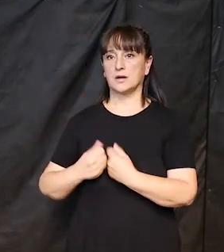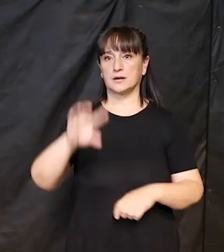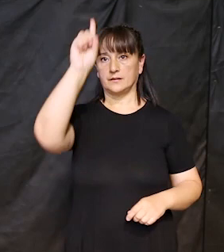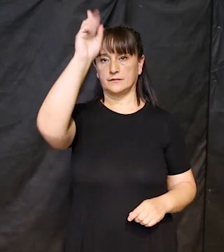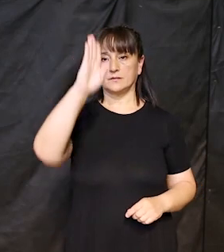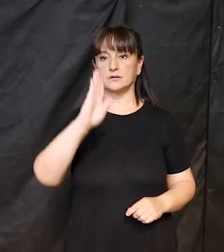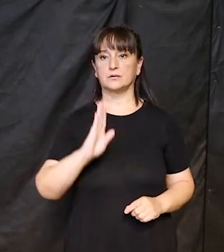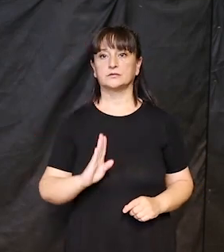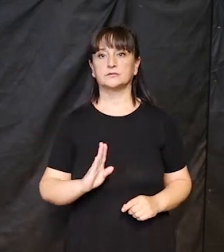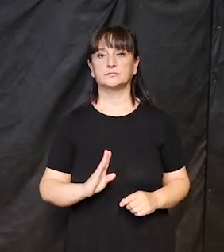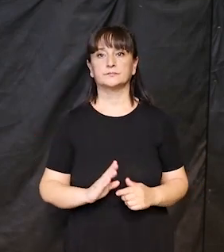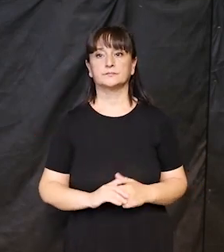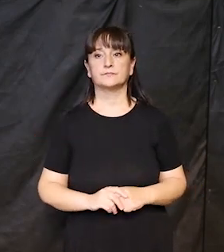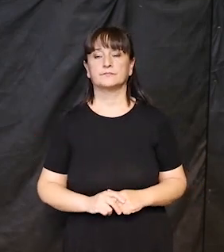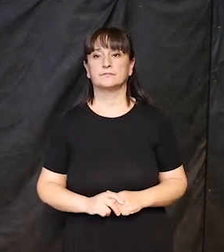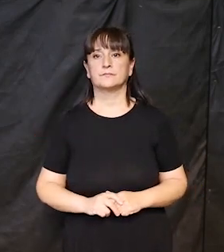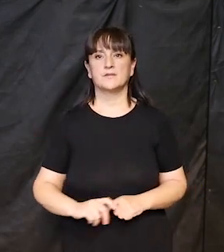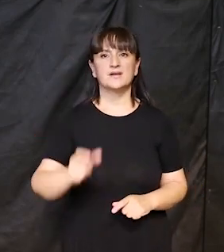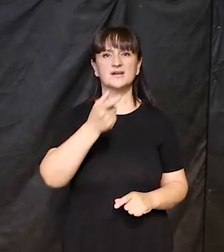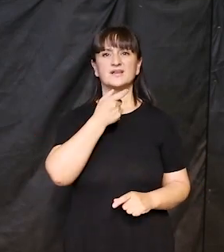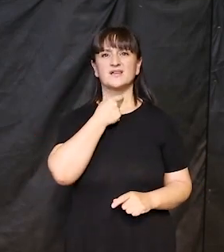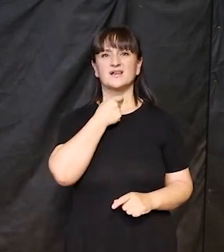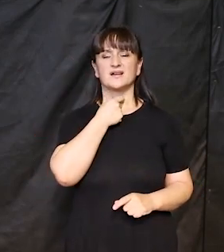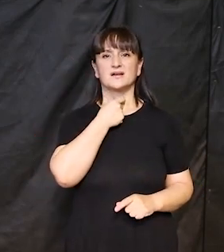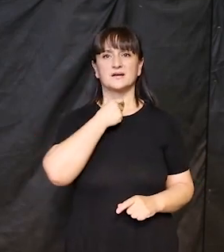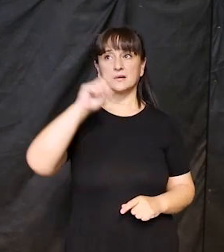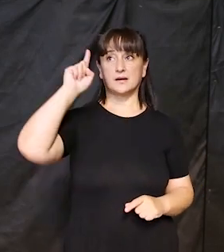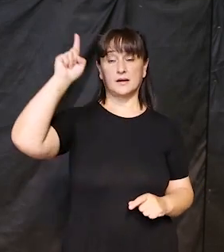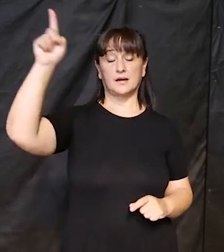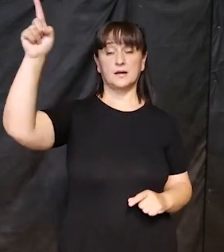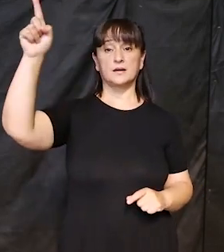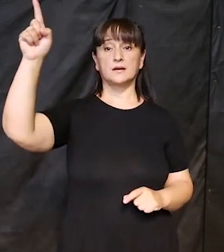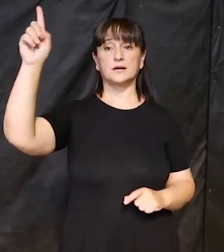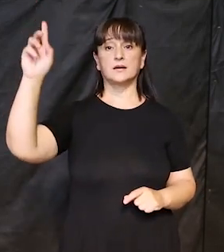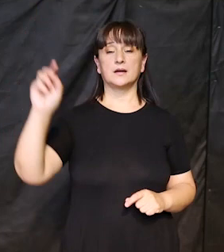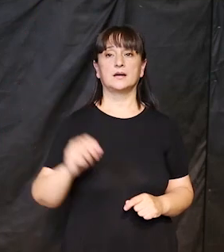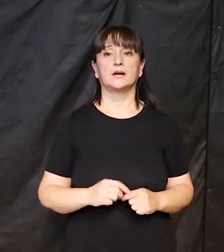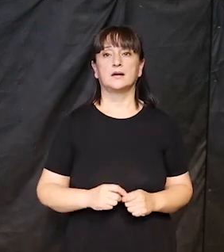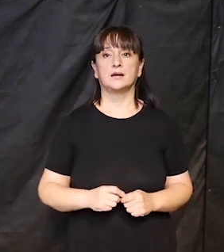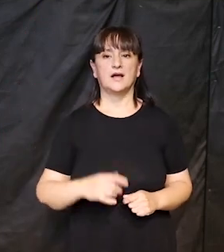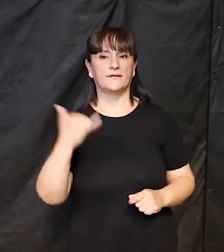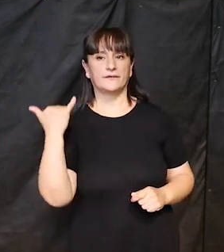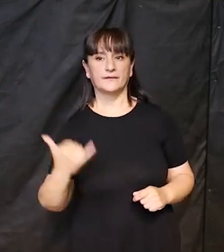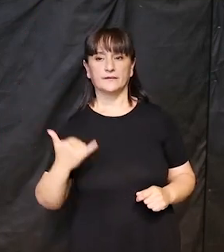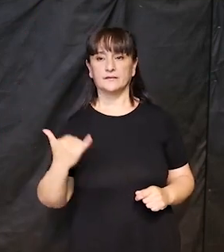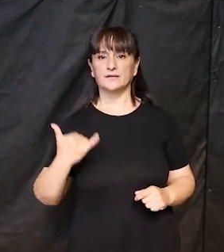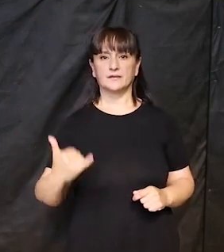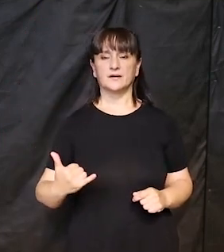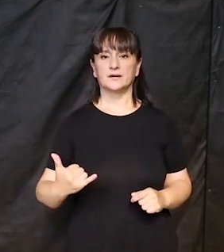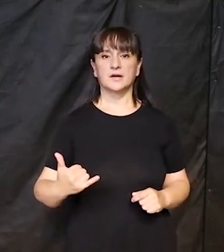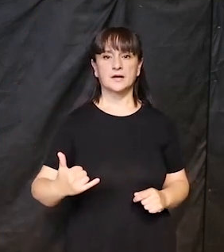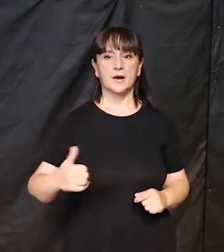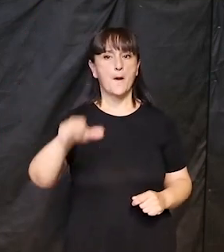poderoso y bendito dios dios quiere que tengamos una vida fructífera y una vida fructífera significa una